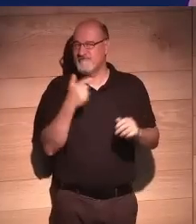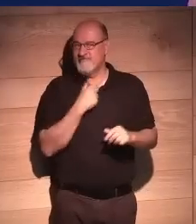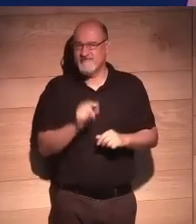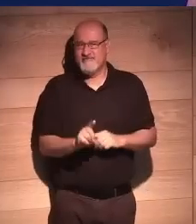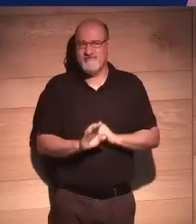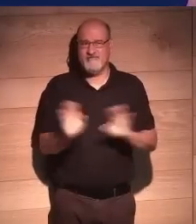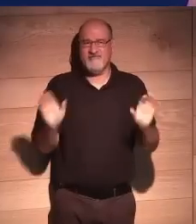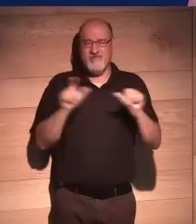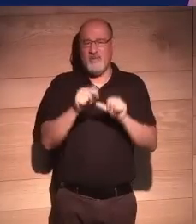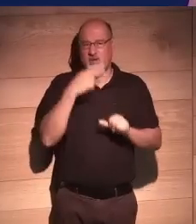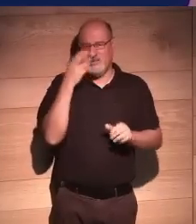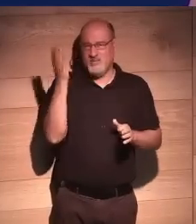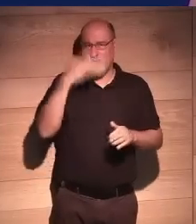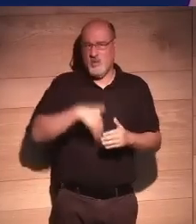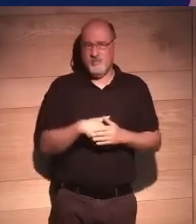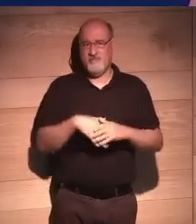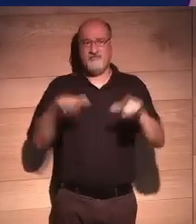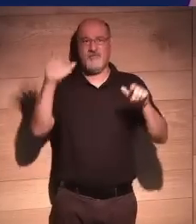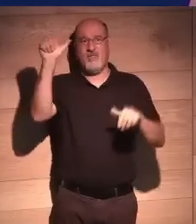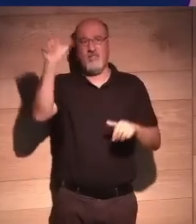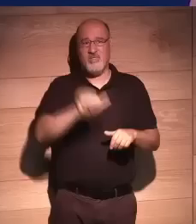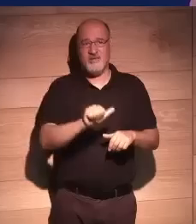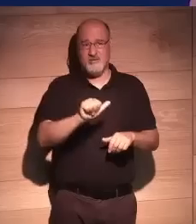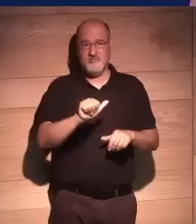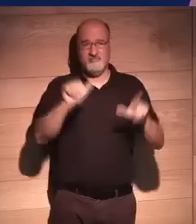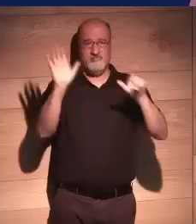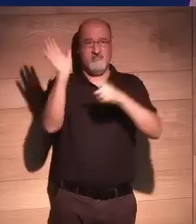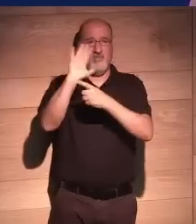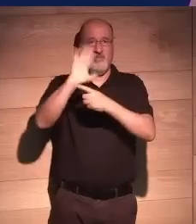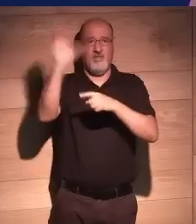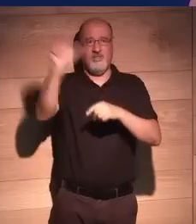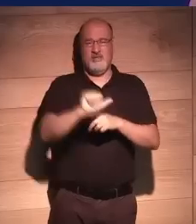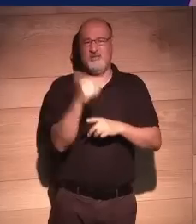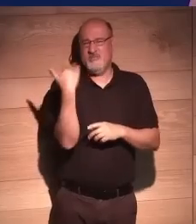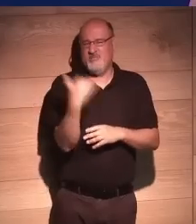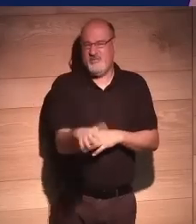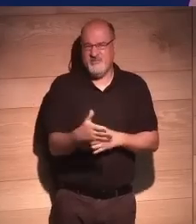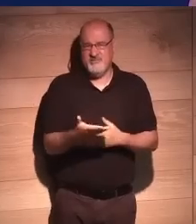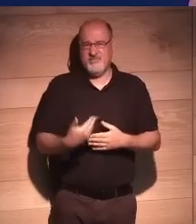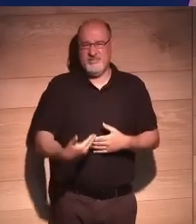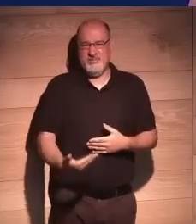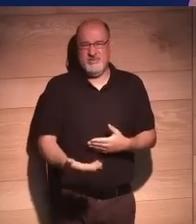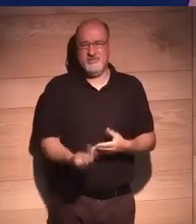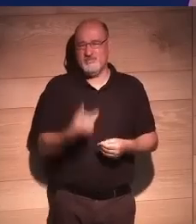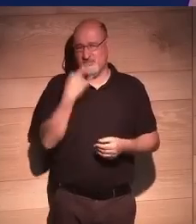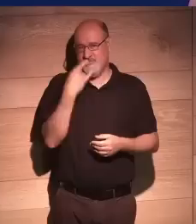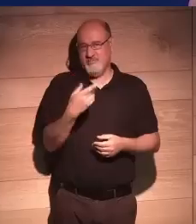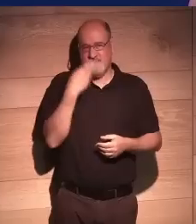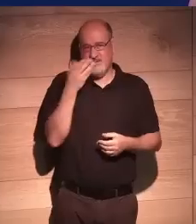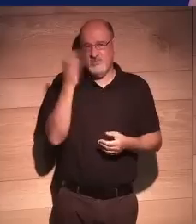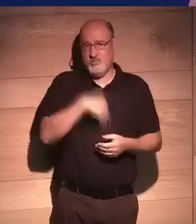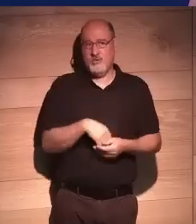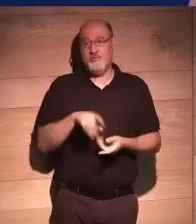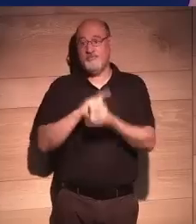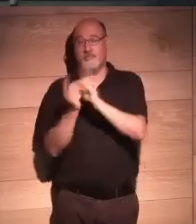para mí ningún interés. Entonces, si me llegaba una película bastante zafia, vulgar, que no tenía interés, y me llegaba Cuentos